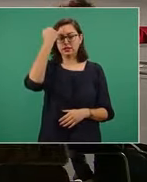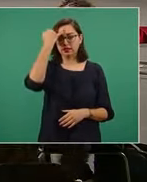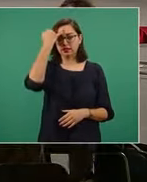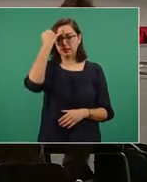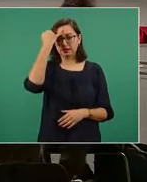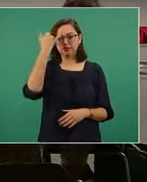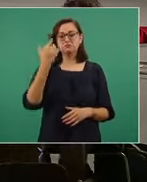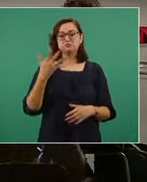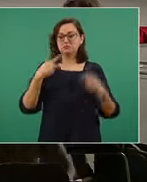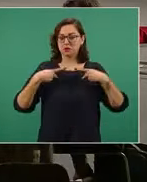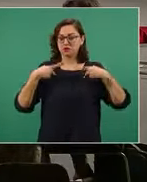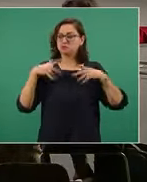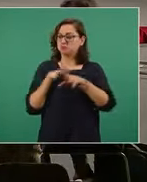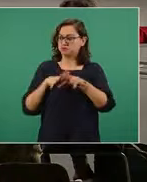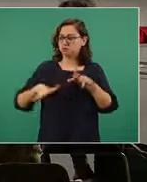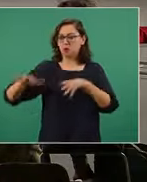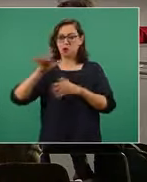63,